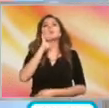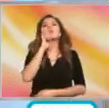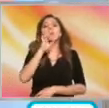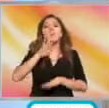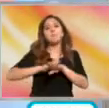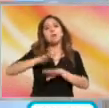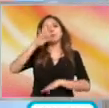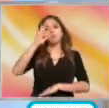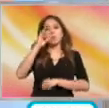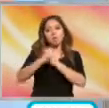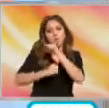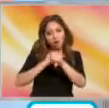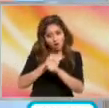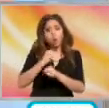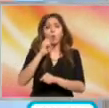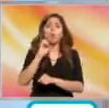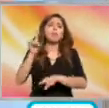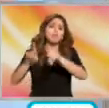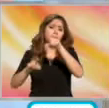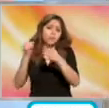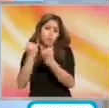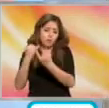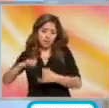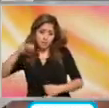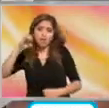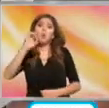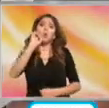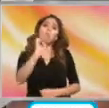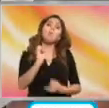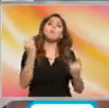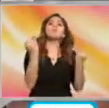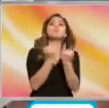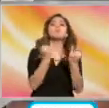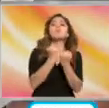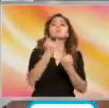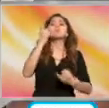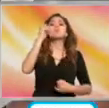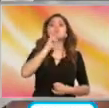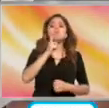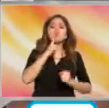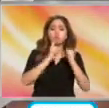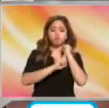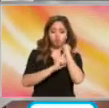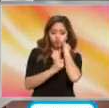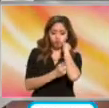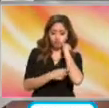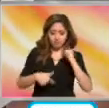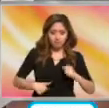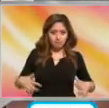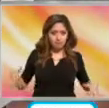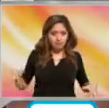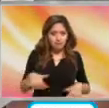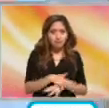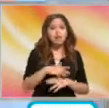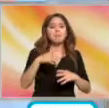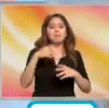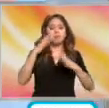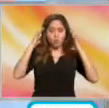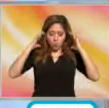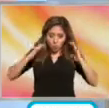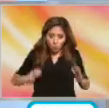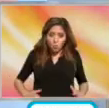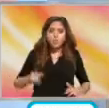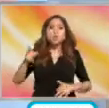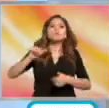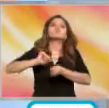Ok. En el embarazo, por ejemplo, cuando hay tantos cambios metabólicos Sí. en el manejo de azúcar, colesterol y todo eso, puede